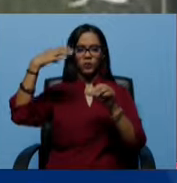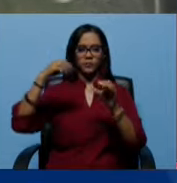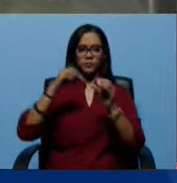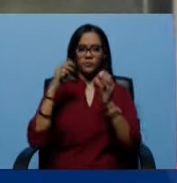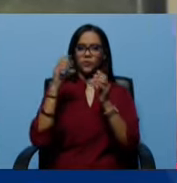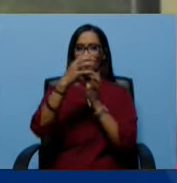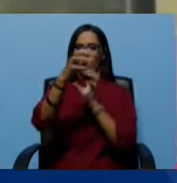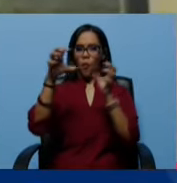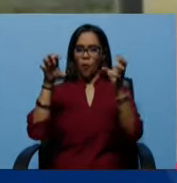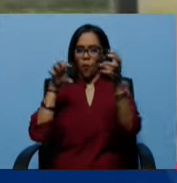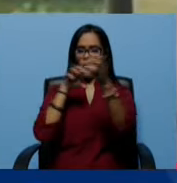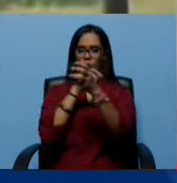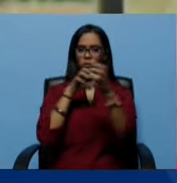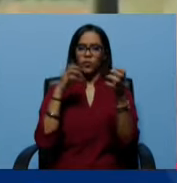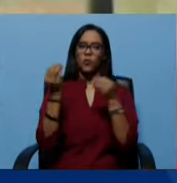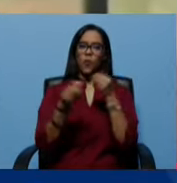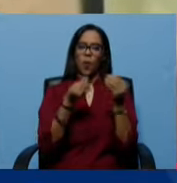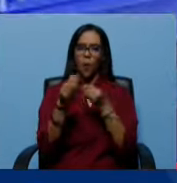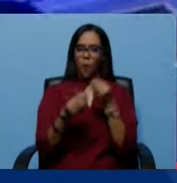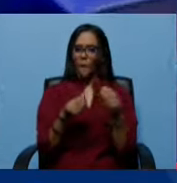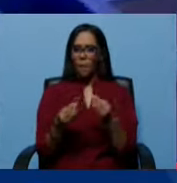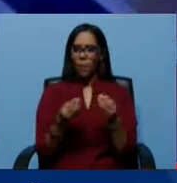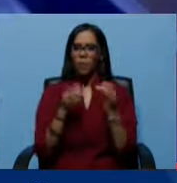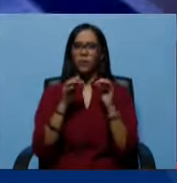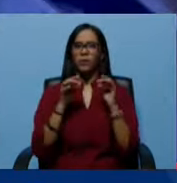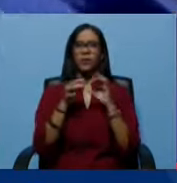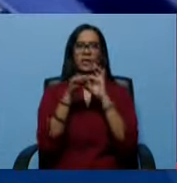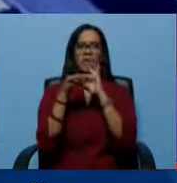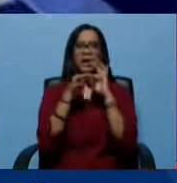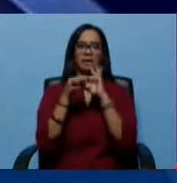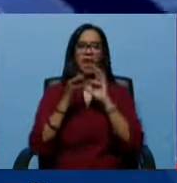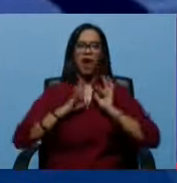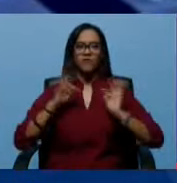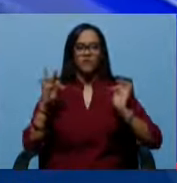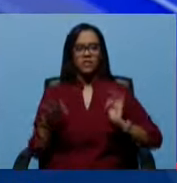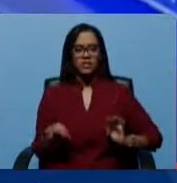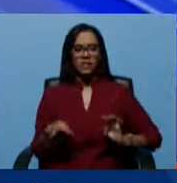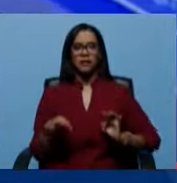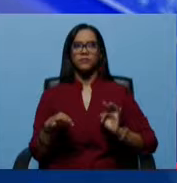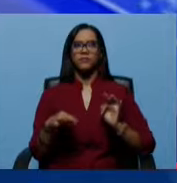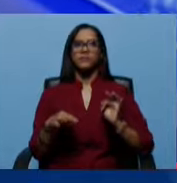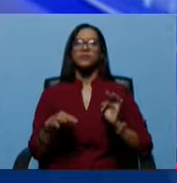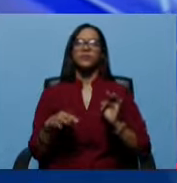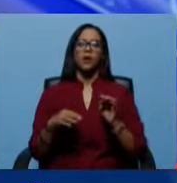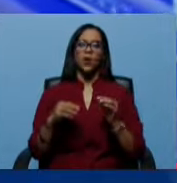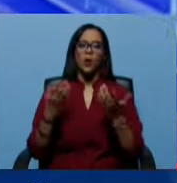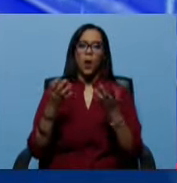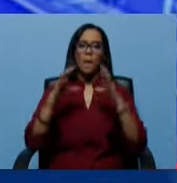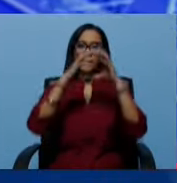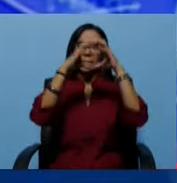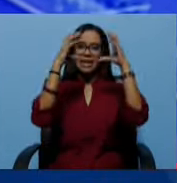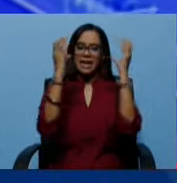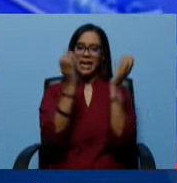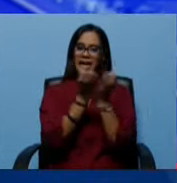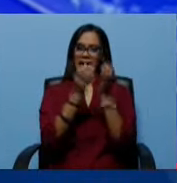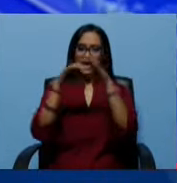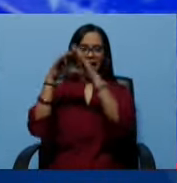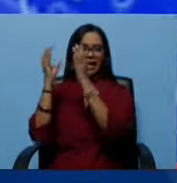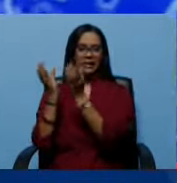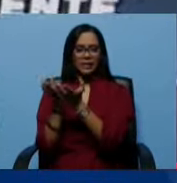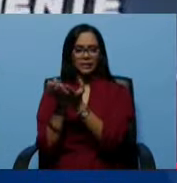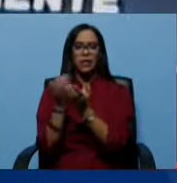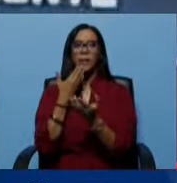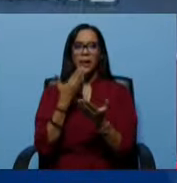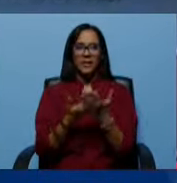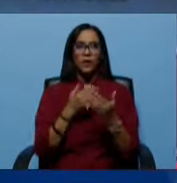que todo buscamos aquí es relacionar la física con los planetas. ¿Por qué? Porque nos permite determinar cuáles